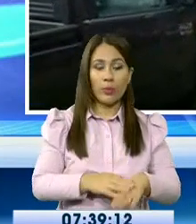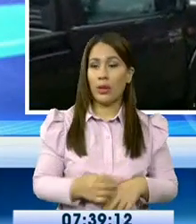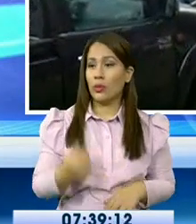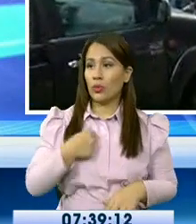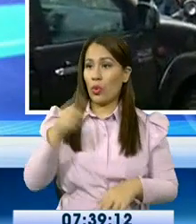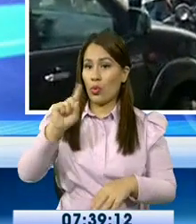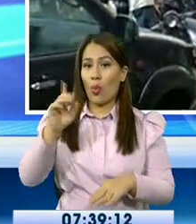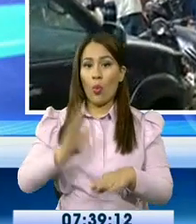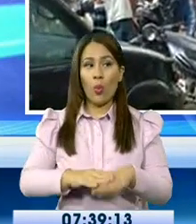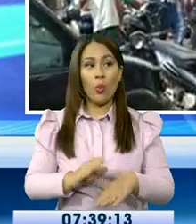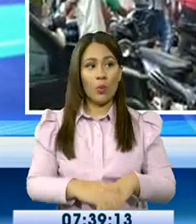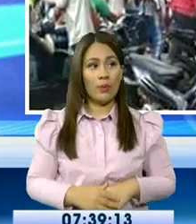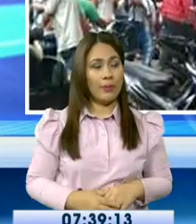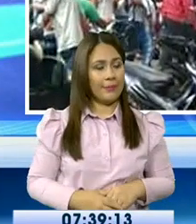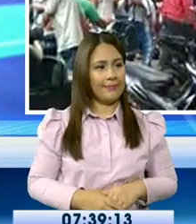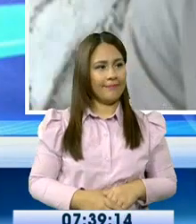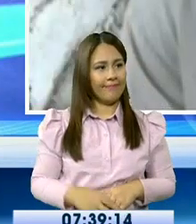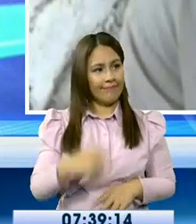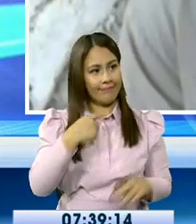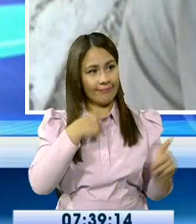culpa. Así es.